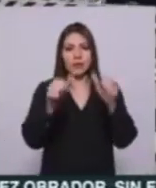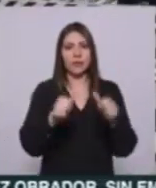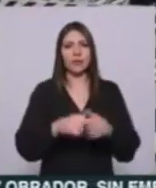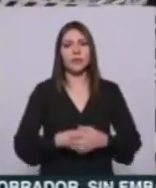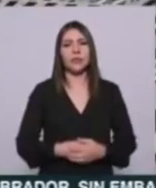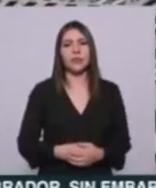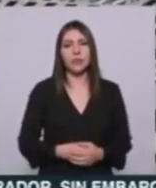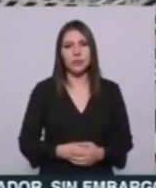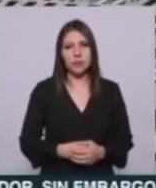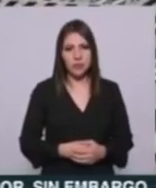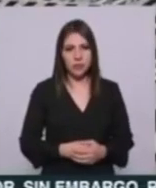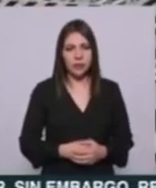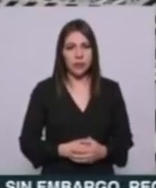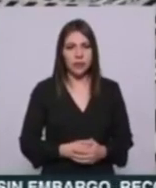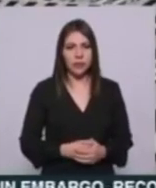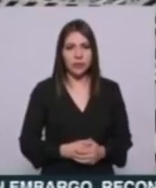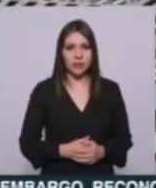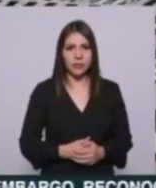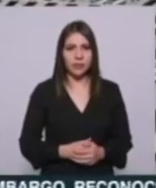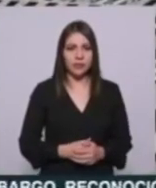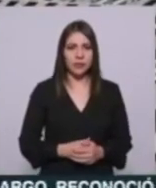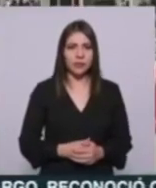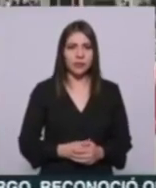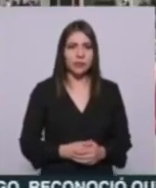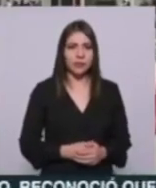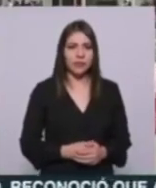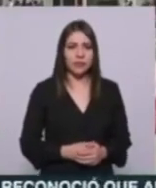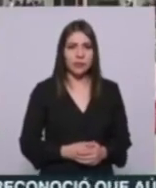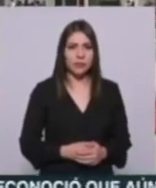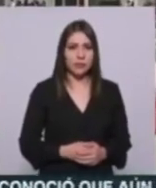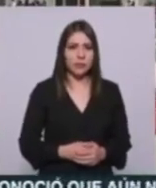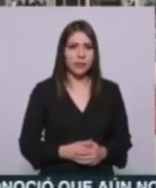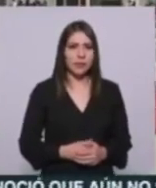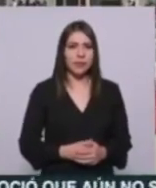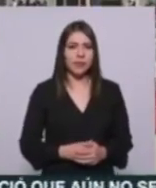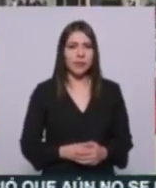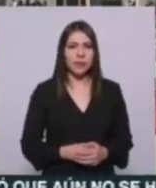imágenes de Manuel Hernández y Liber Rodríguez, Iraís Morquecho, 21 Noticias.